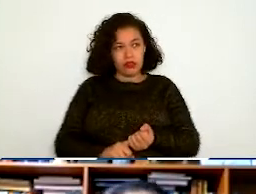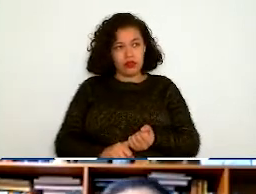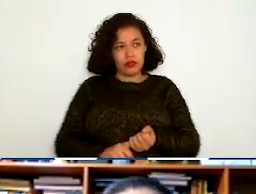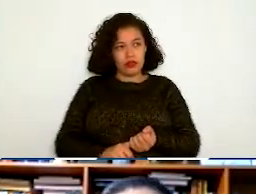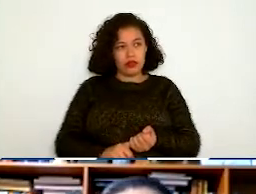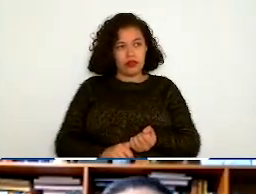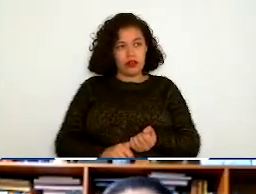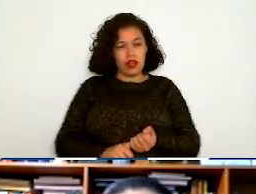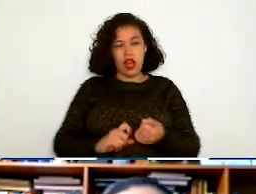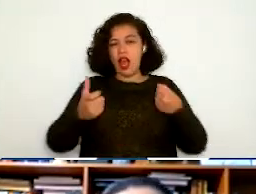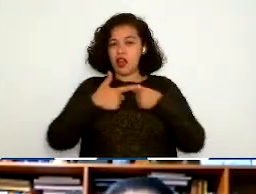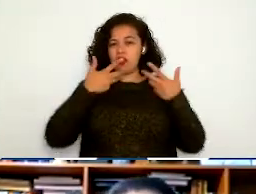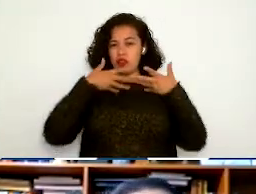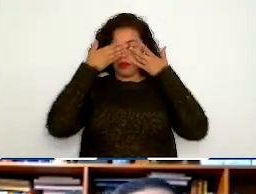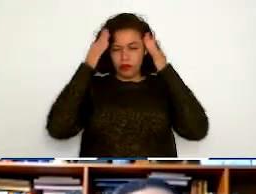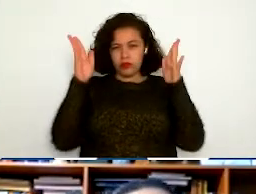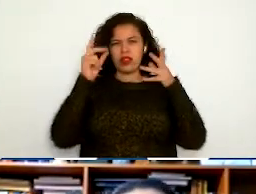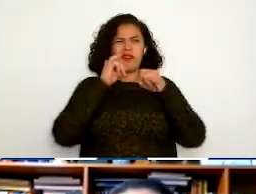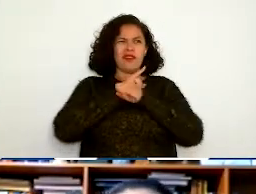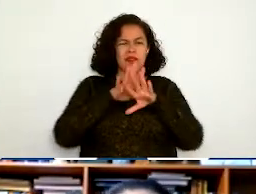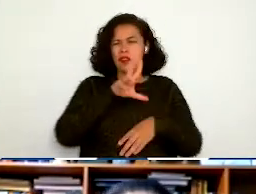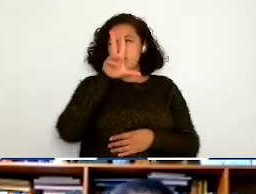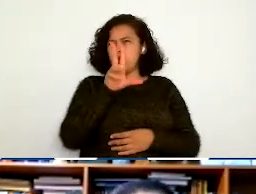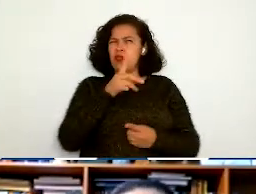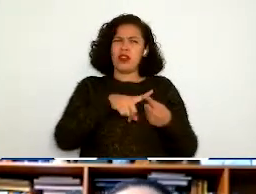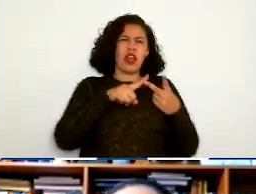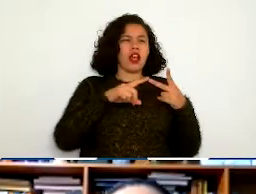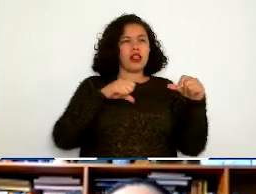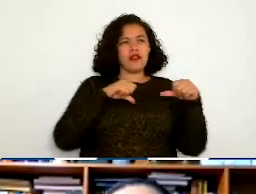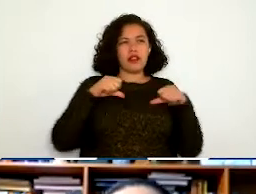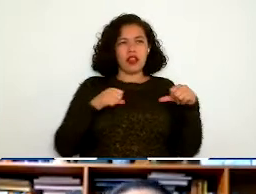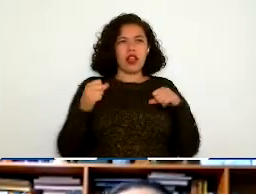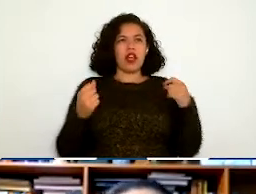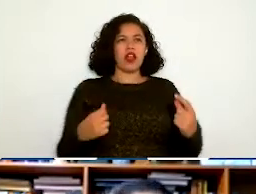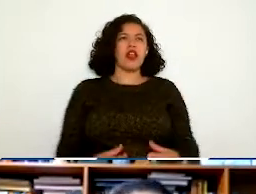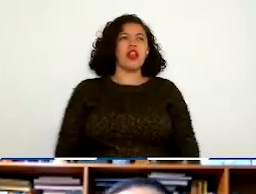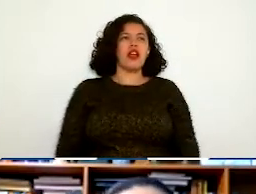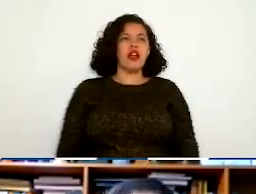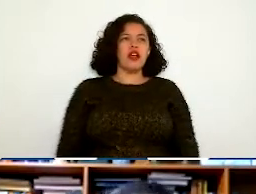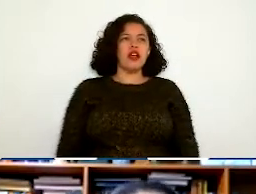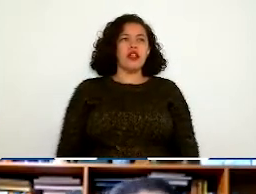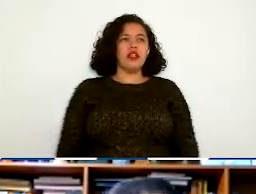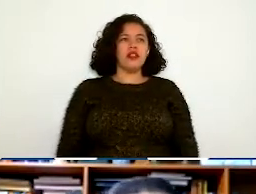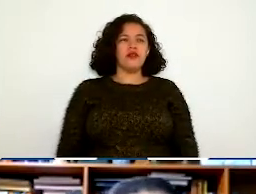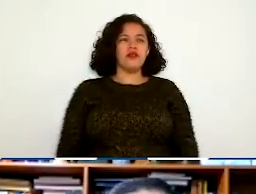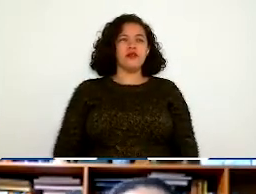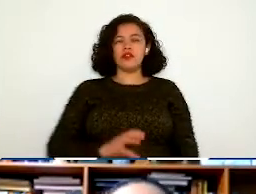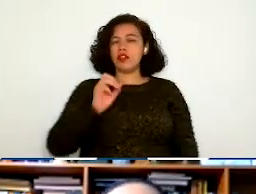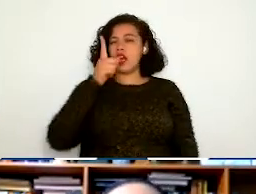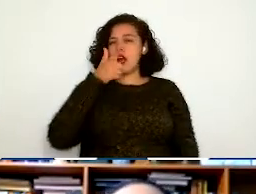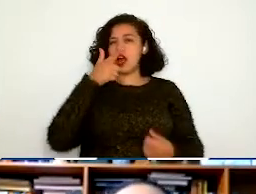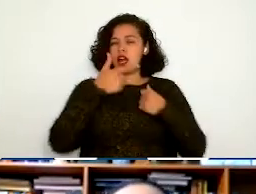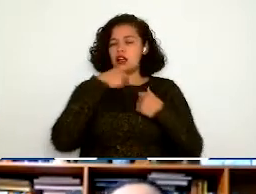algo, ¿no? Una información, una actividad, algo que me estén mencionando, si